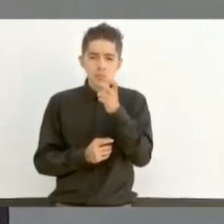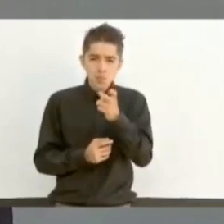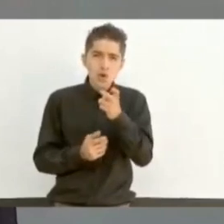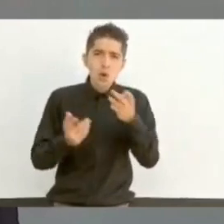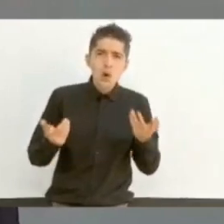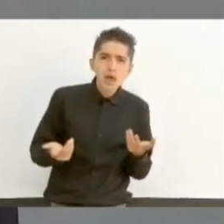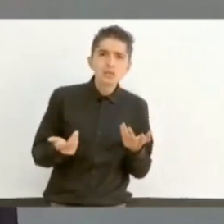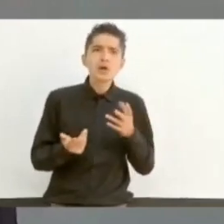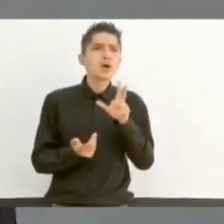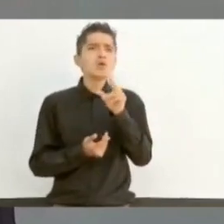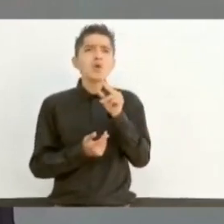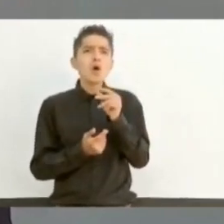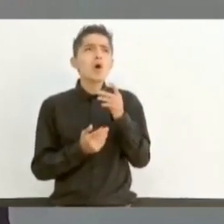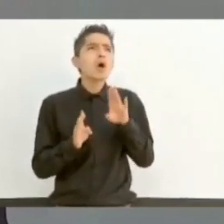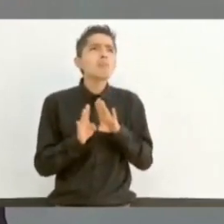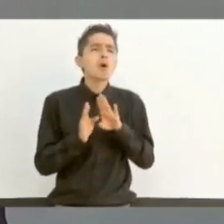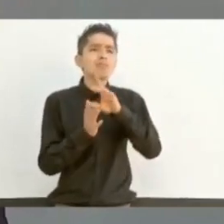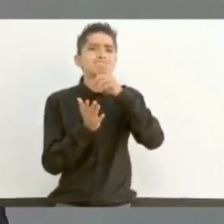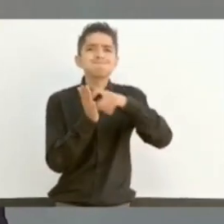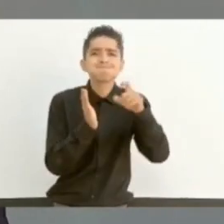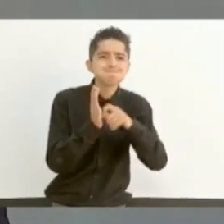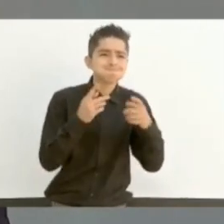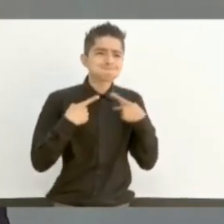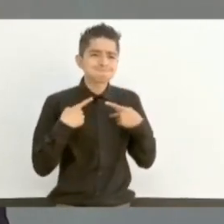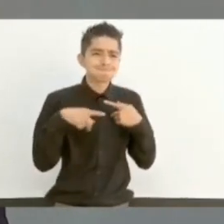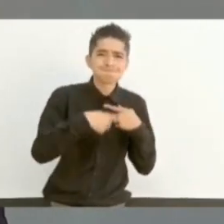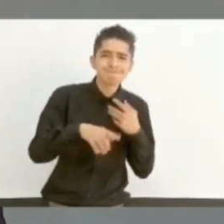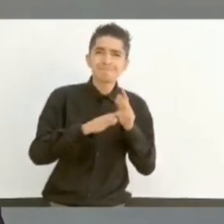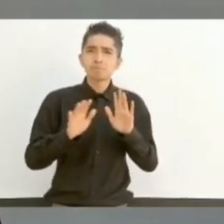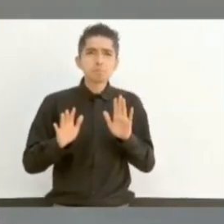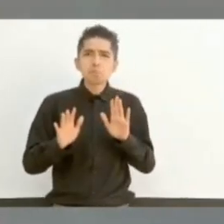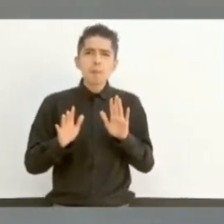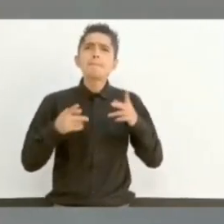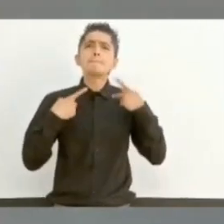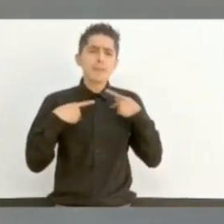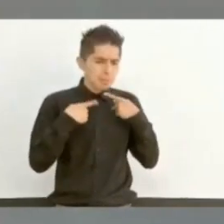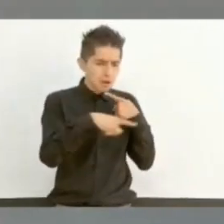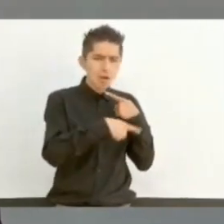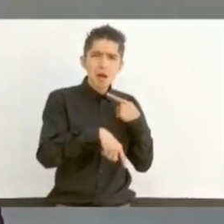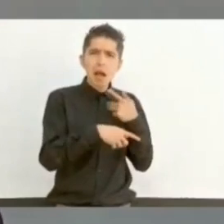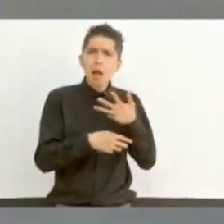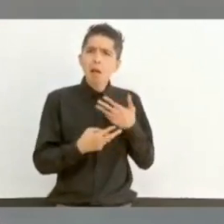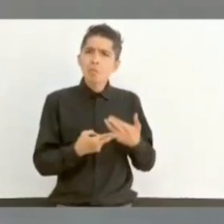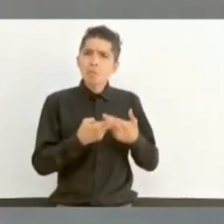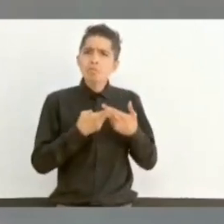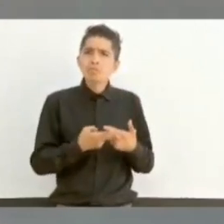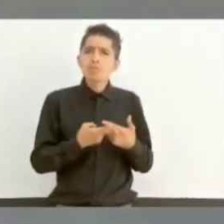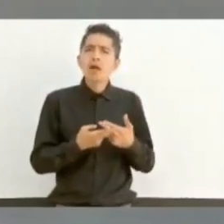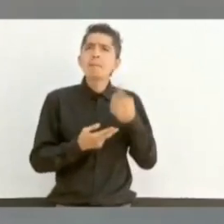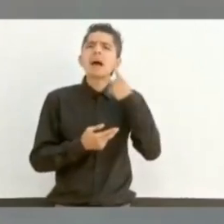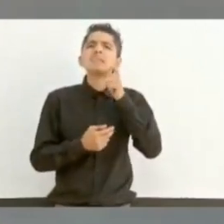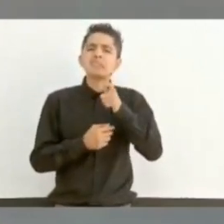de consumo. La gente tiene para lo básico,